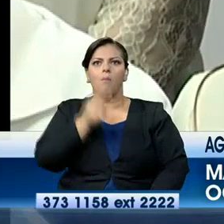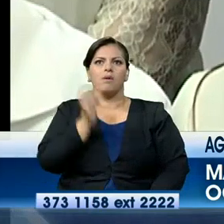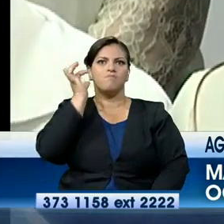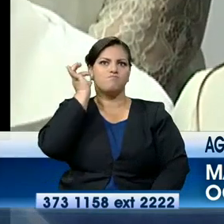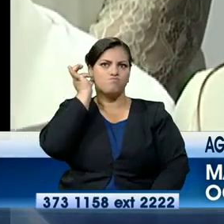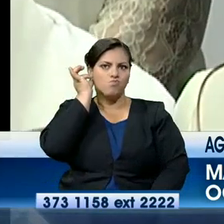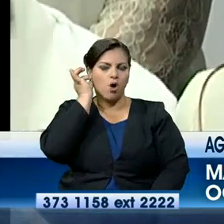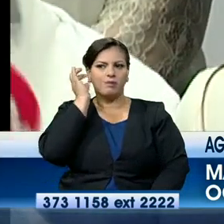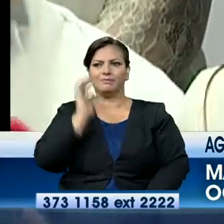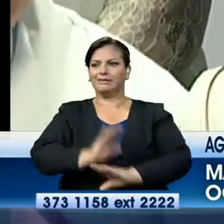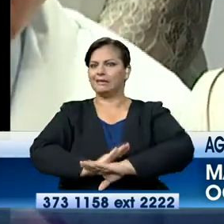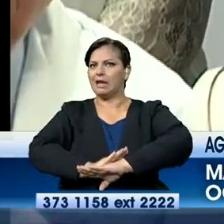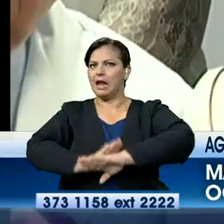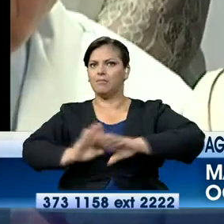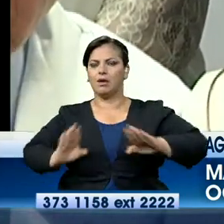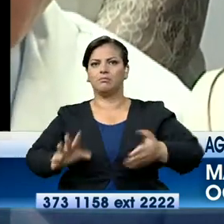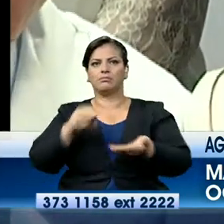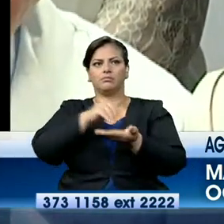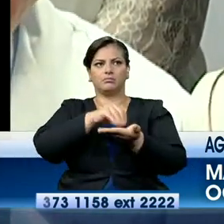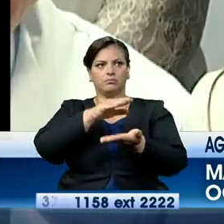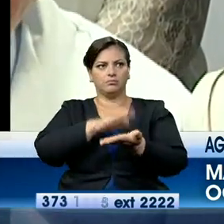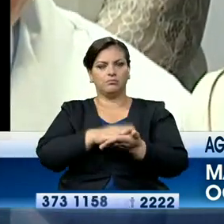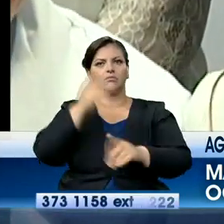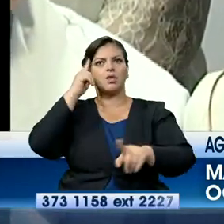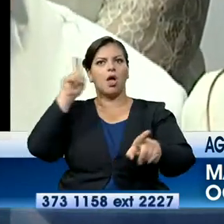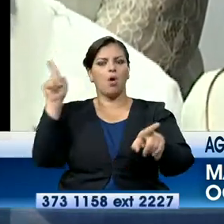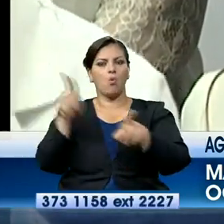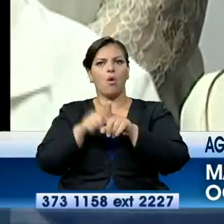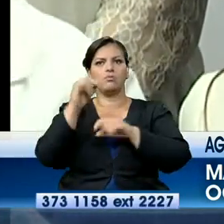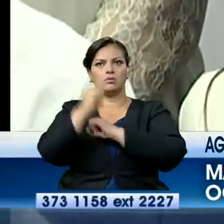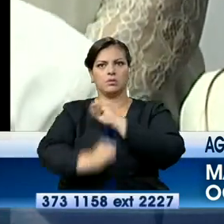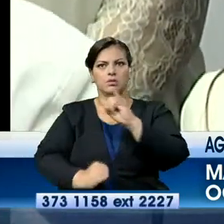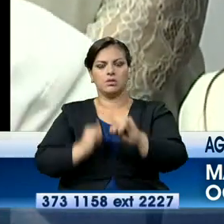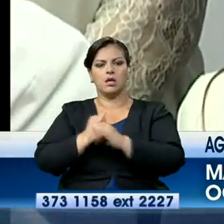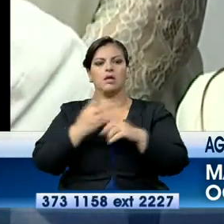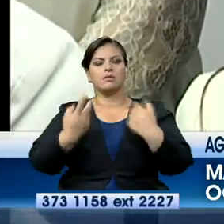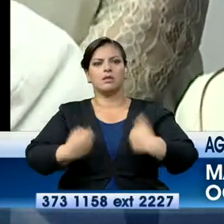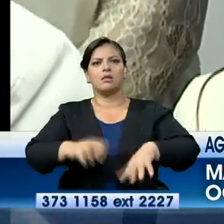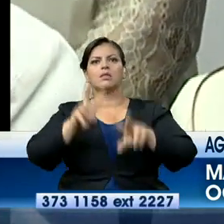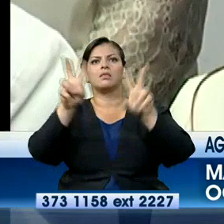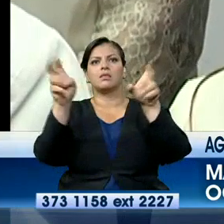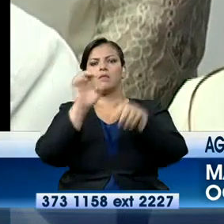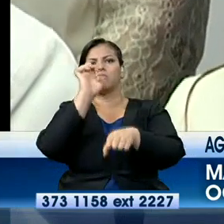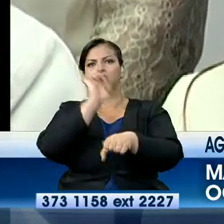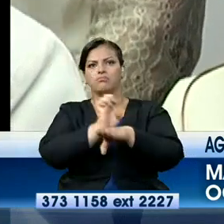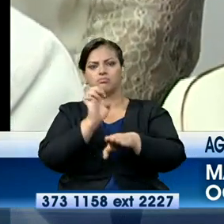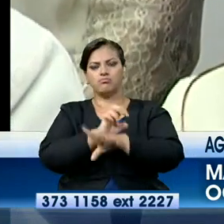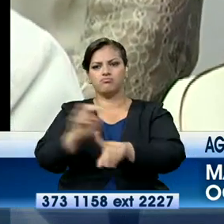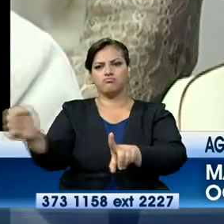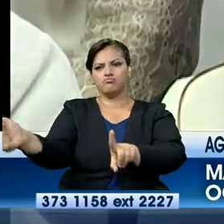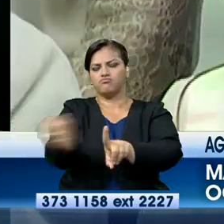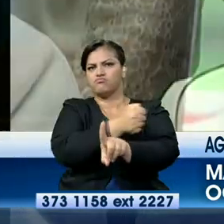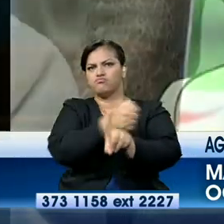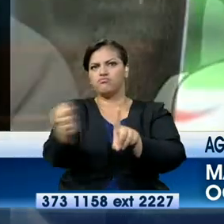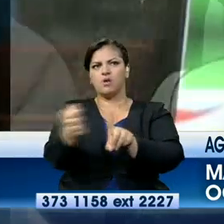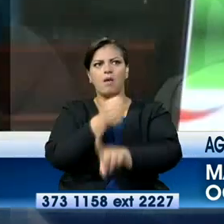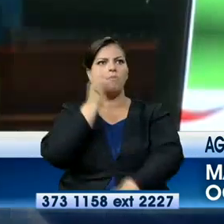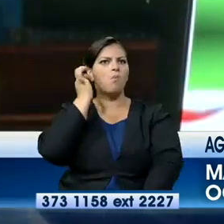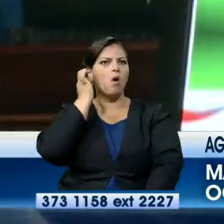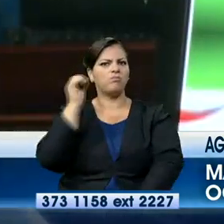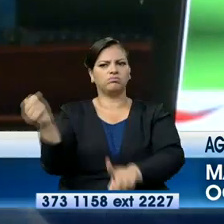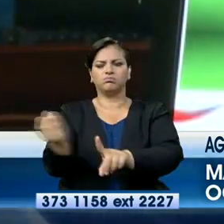acuerdos y tratados internacionales que ha ratificado el Ecuador en relación a la erradicación de la violencia en contra de la mujer.